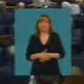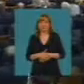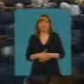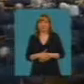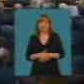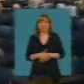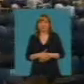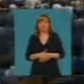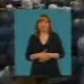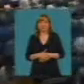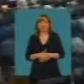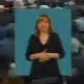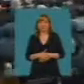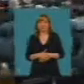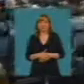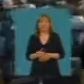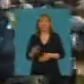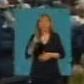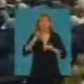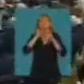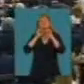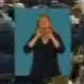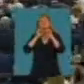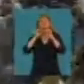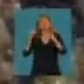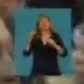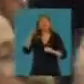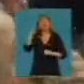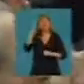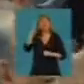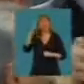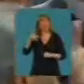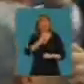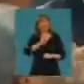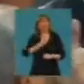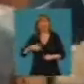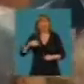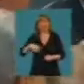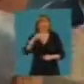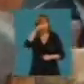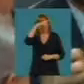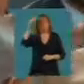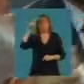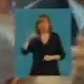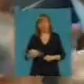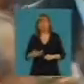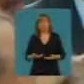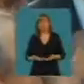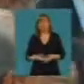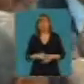Doctor Héctor Icazuriaga, secretario de Inteligencia de la Presidencia de la Nación.